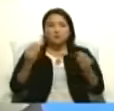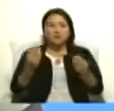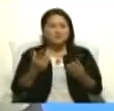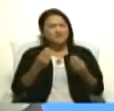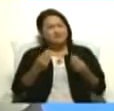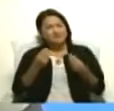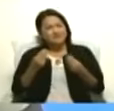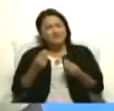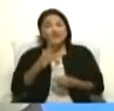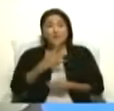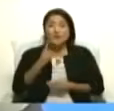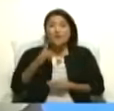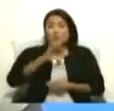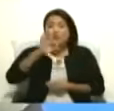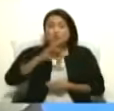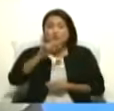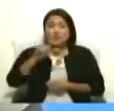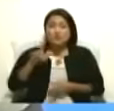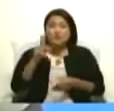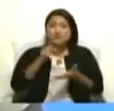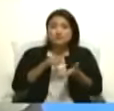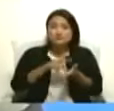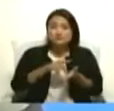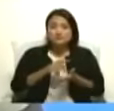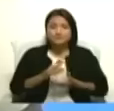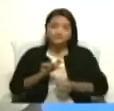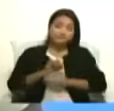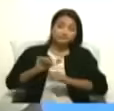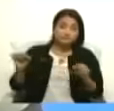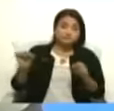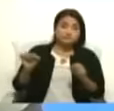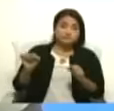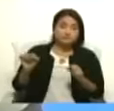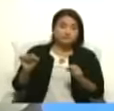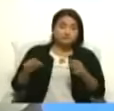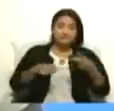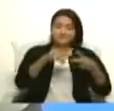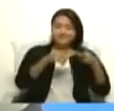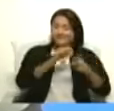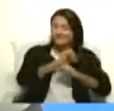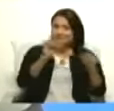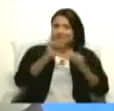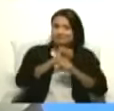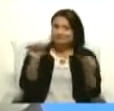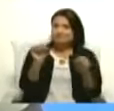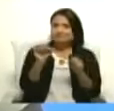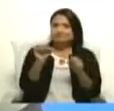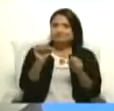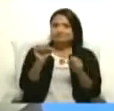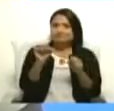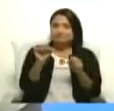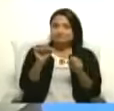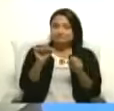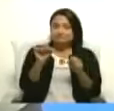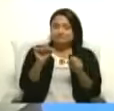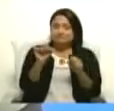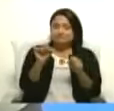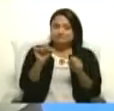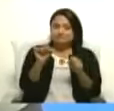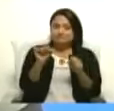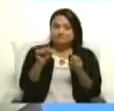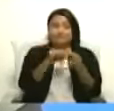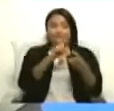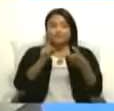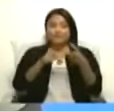de participación no pudieron frente a estas dos estas dos olas de cenizas que no pudieron